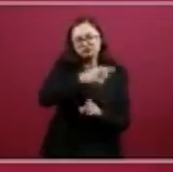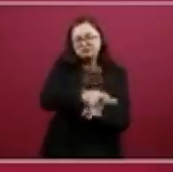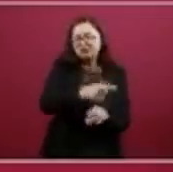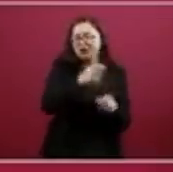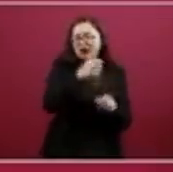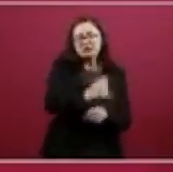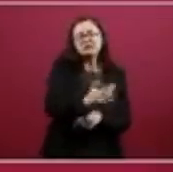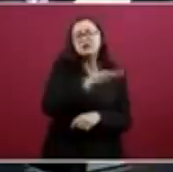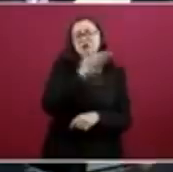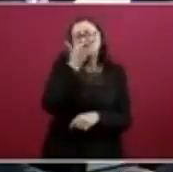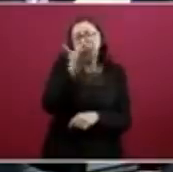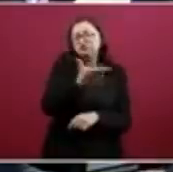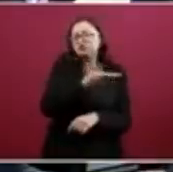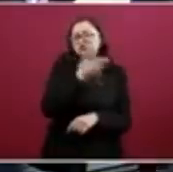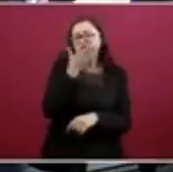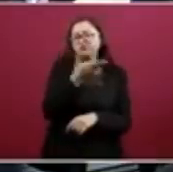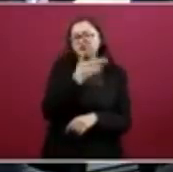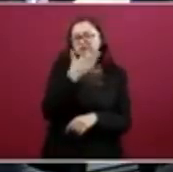que